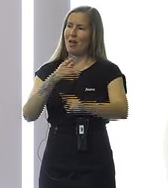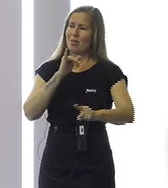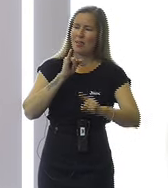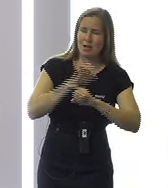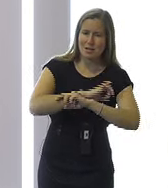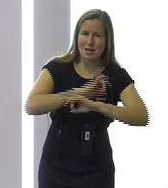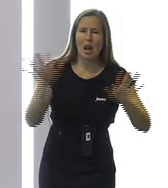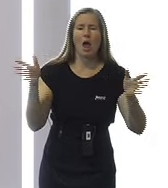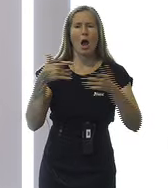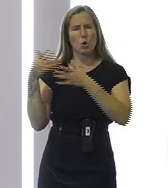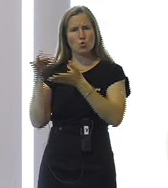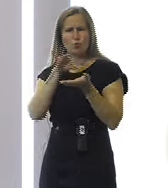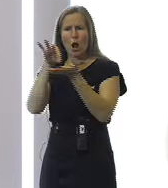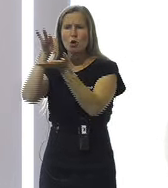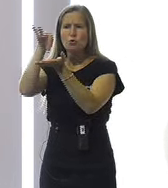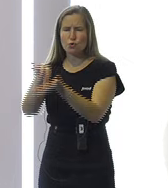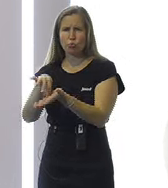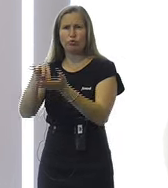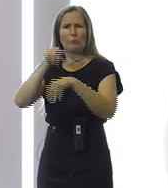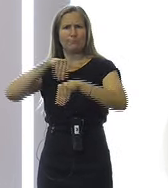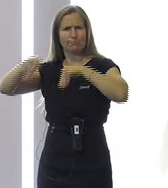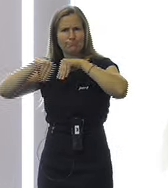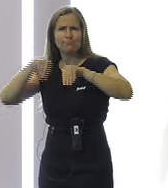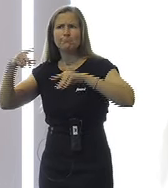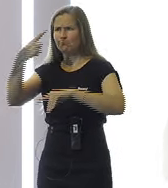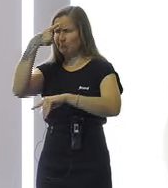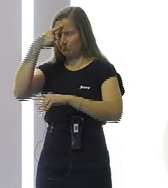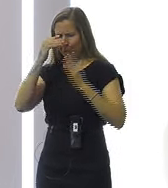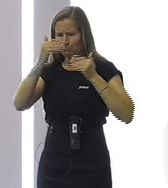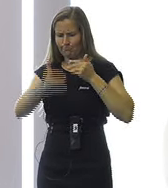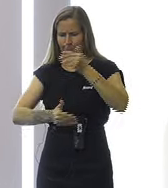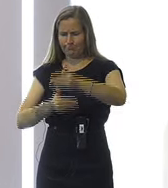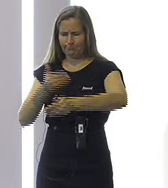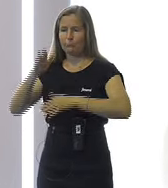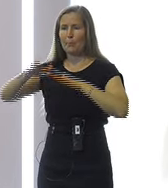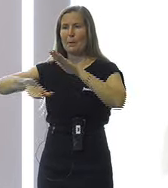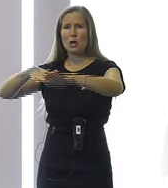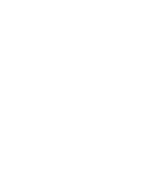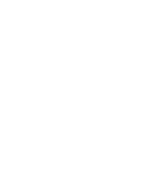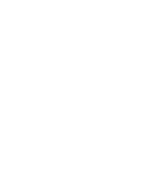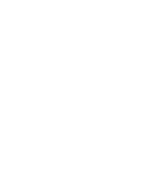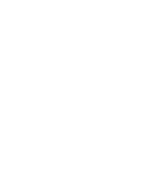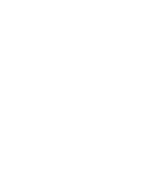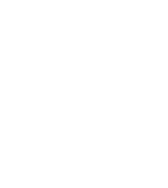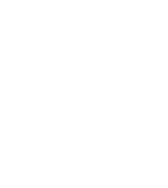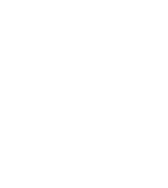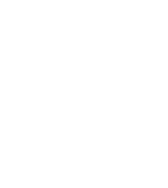estratégica definida y cuenta con un equipo de primera.